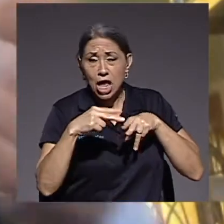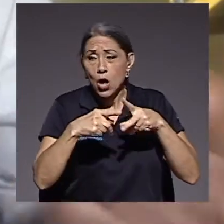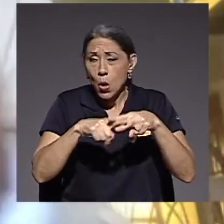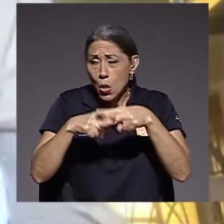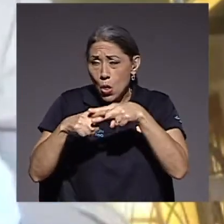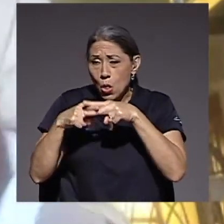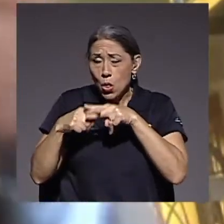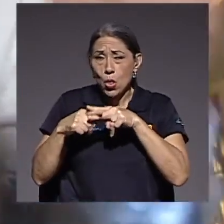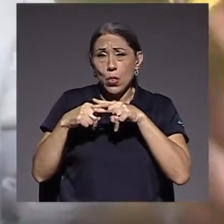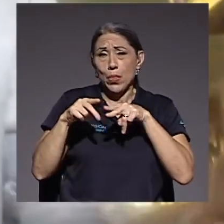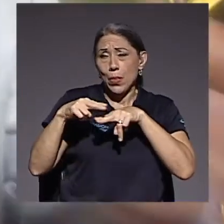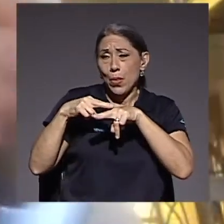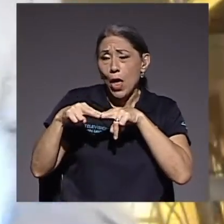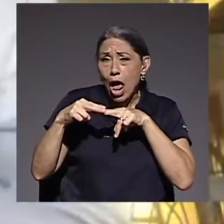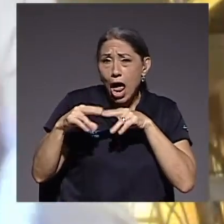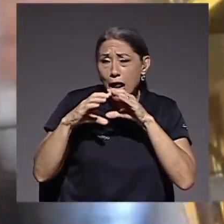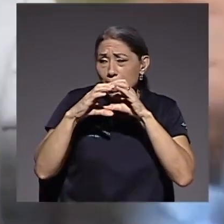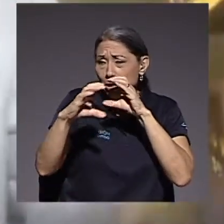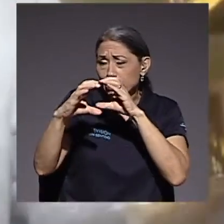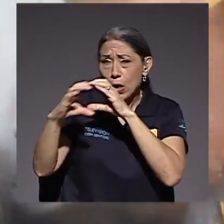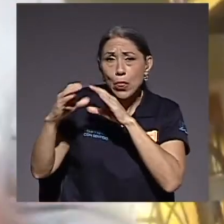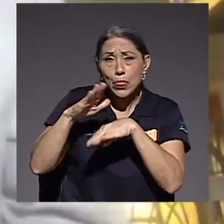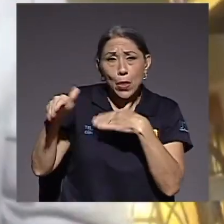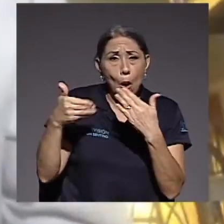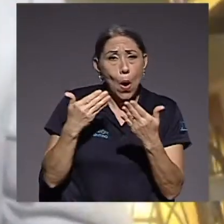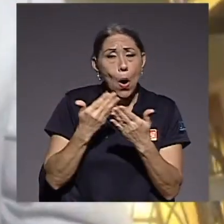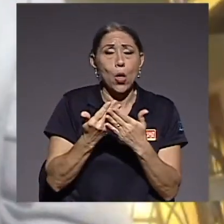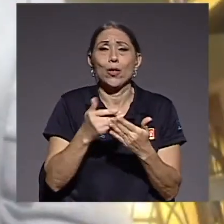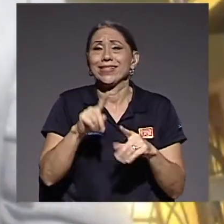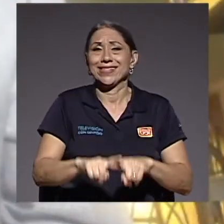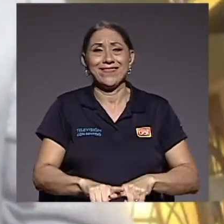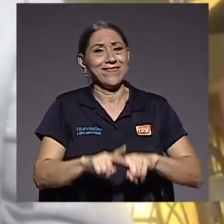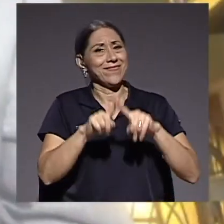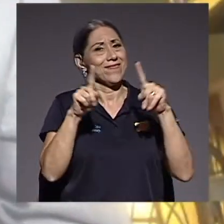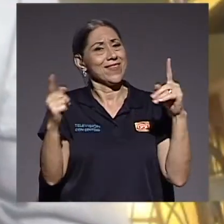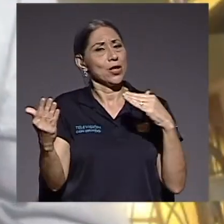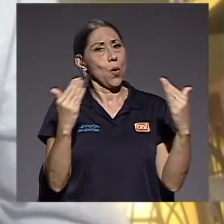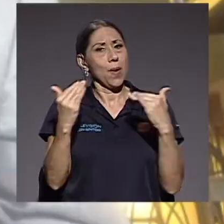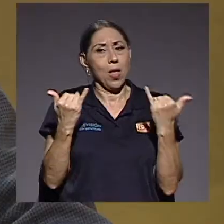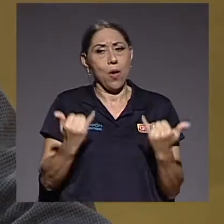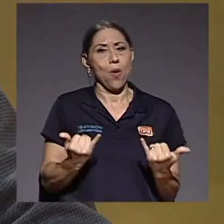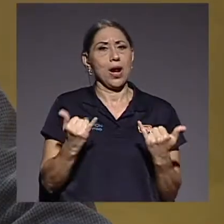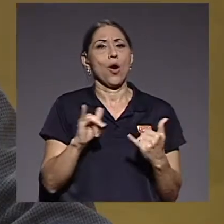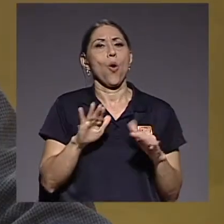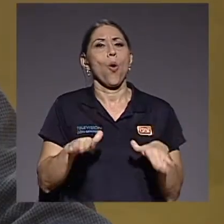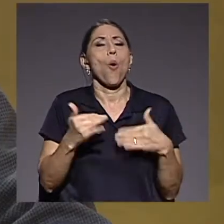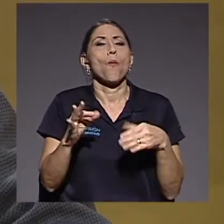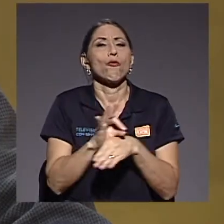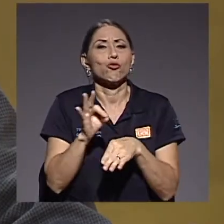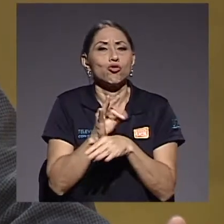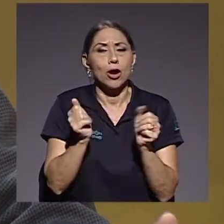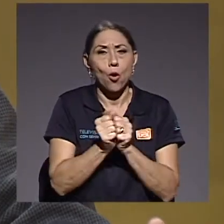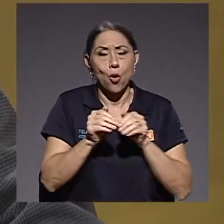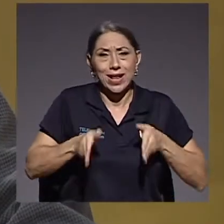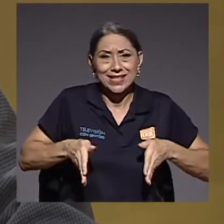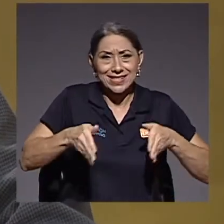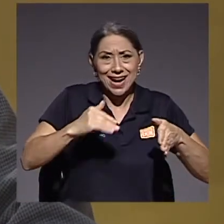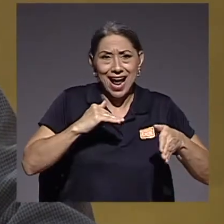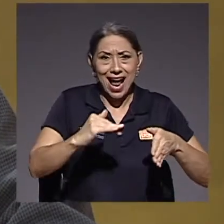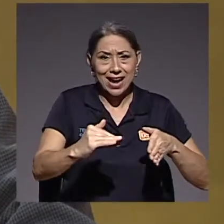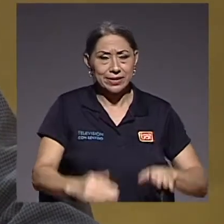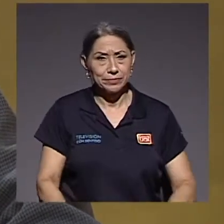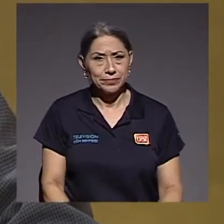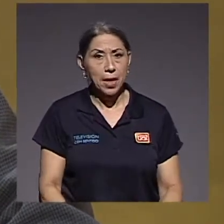desventaja comparándolo con la forma en que funciona la carga. Sí, sin embargo, los trenes de